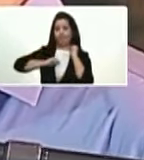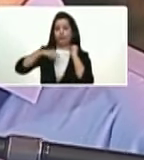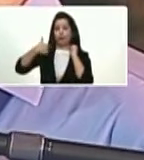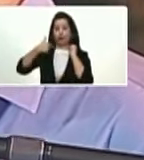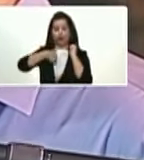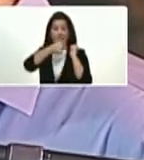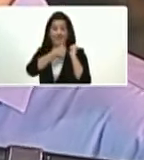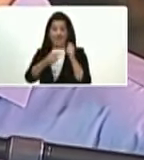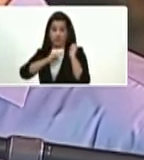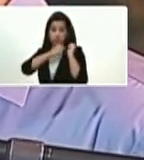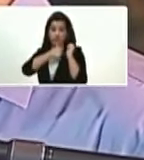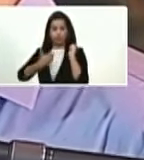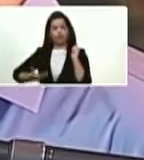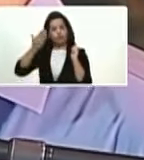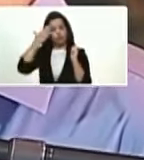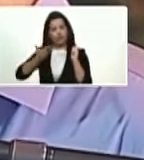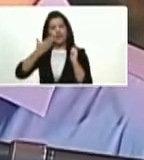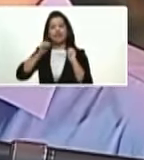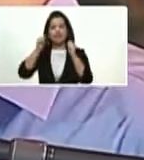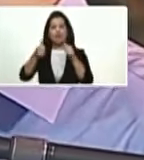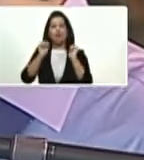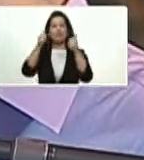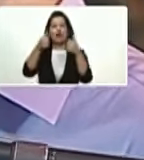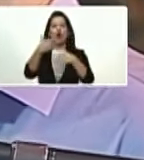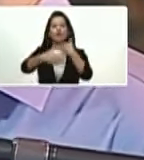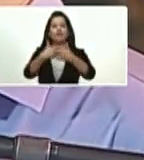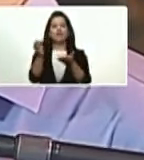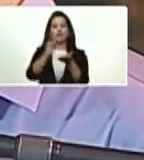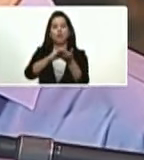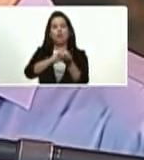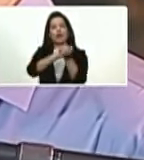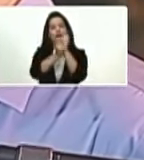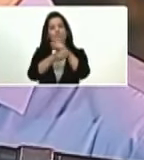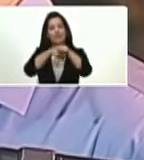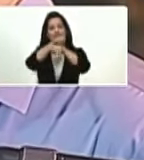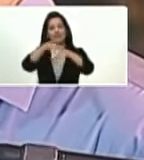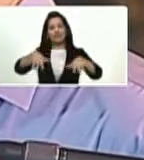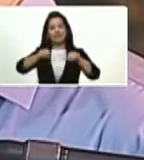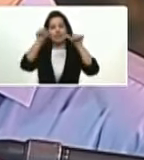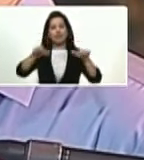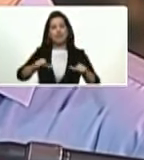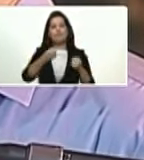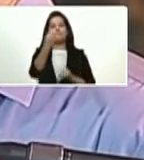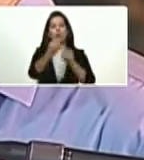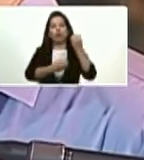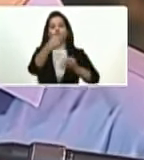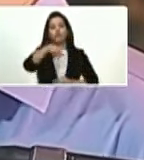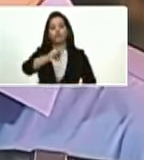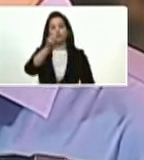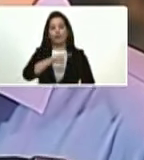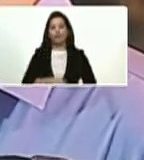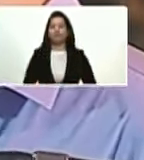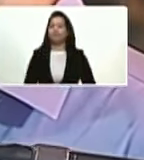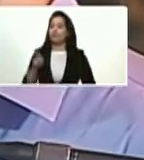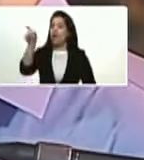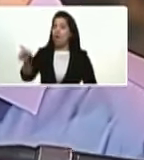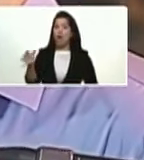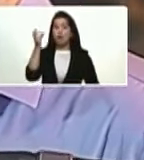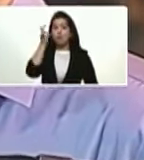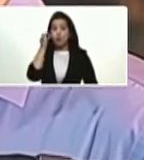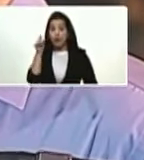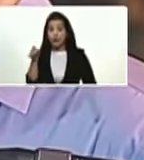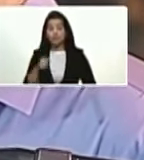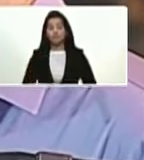tenemos que reconstruir el tejido económico productivo. En particular, sobre lo que ella dice, si algo tenemos